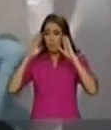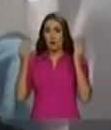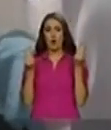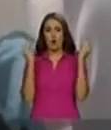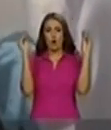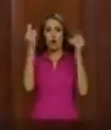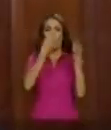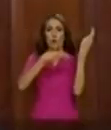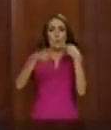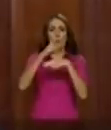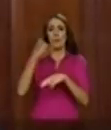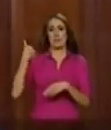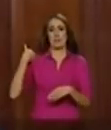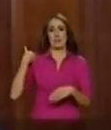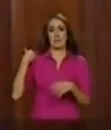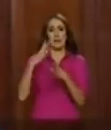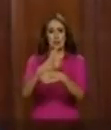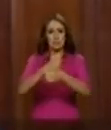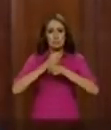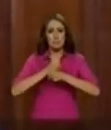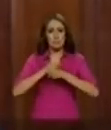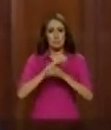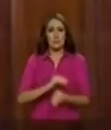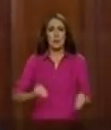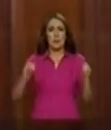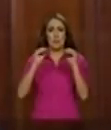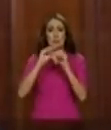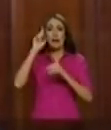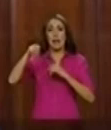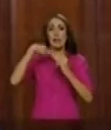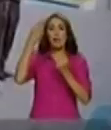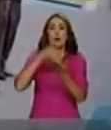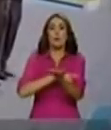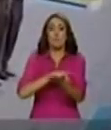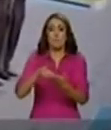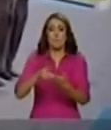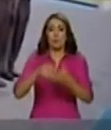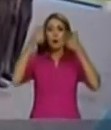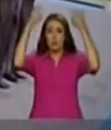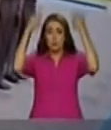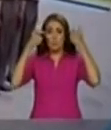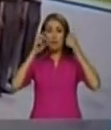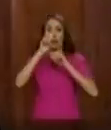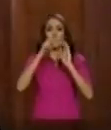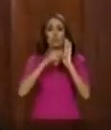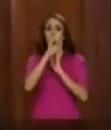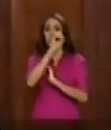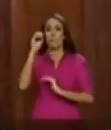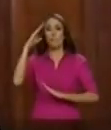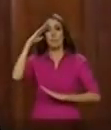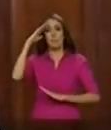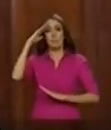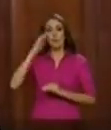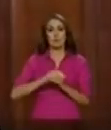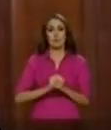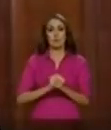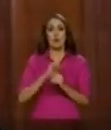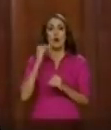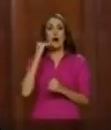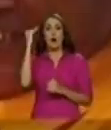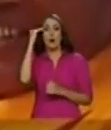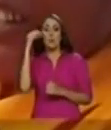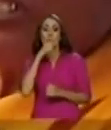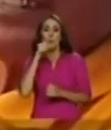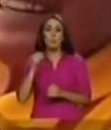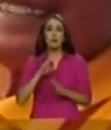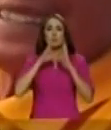oportunidades de empleo. Habrá más seguridad. La próxima semana graduamos 2.000 nuevos policías y ni un solo viejecito se